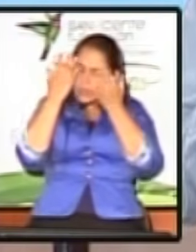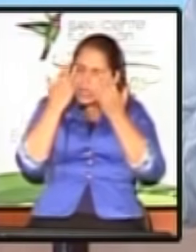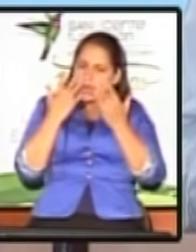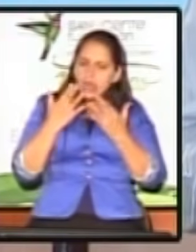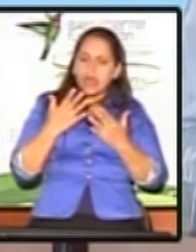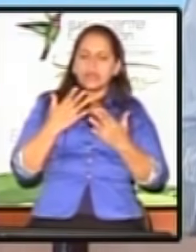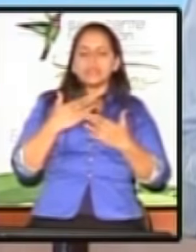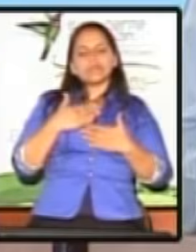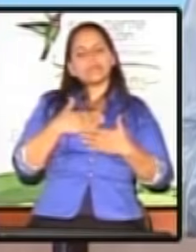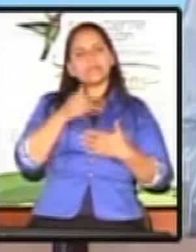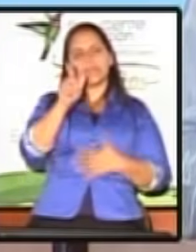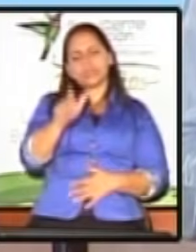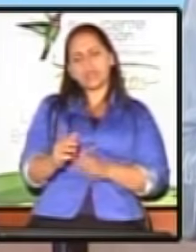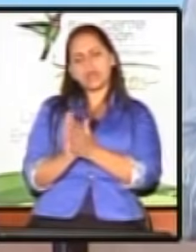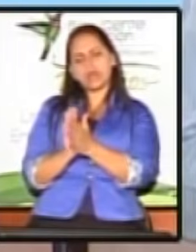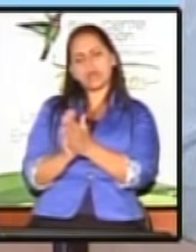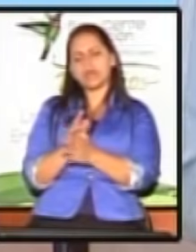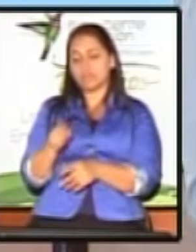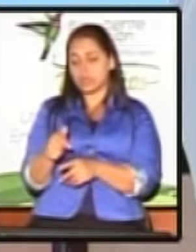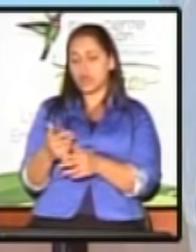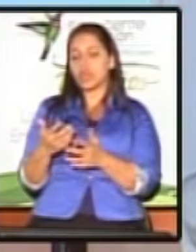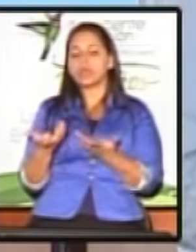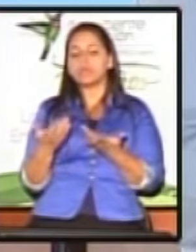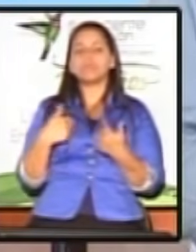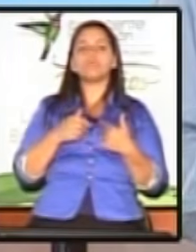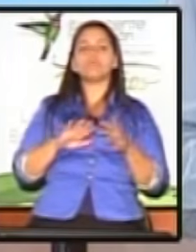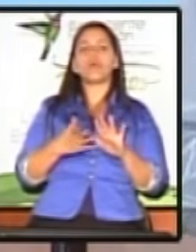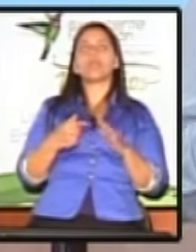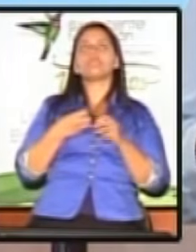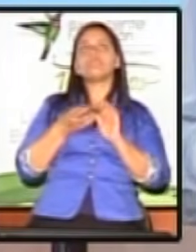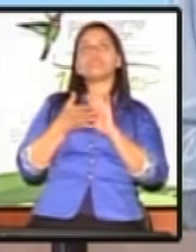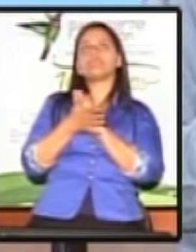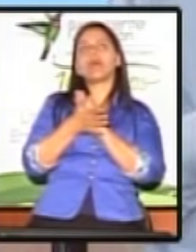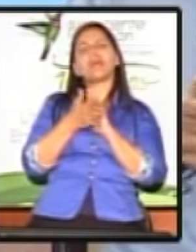permitir que el otro exprese cómo quiere y cómo quiere dimensionar su